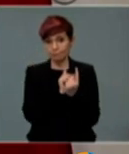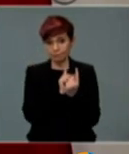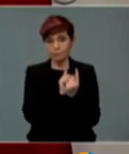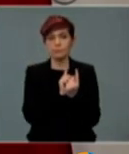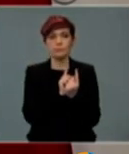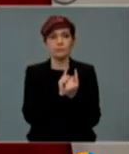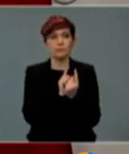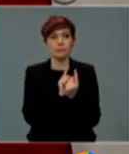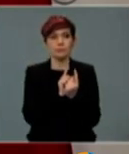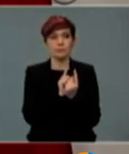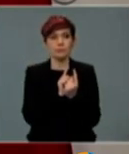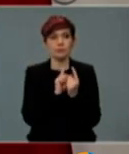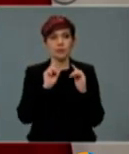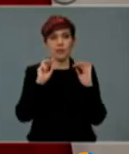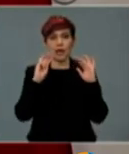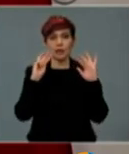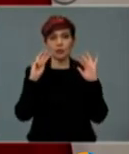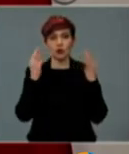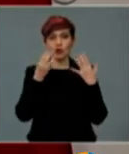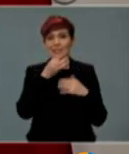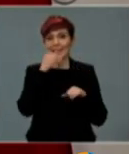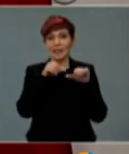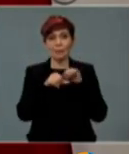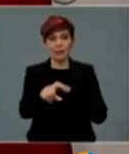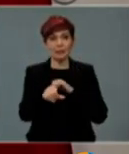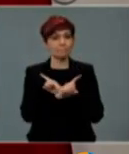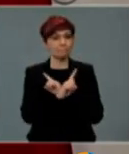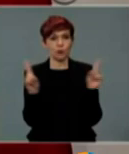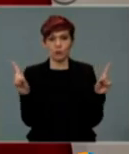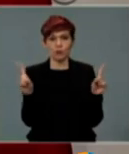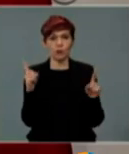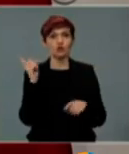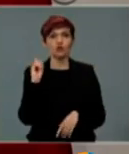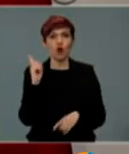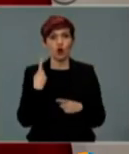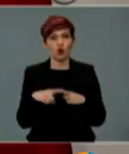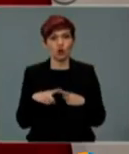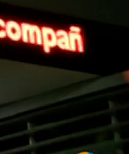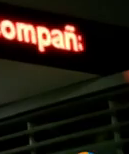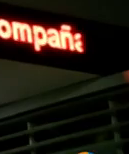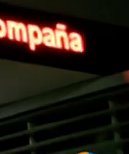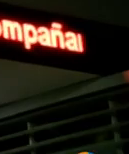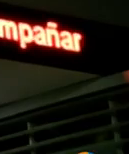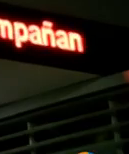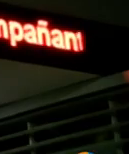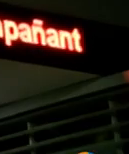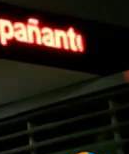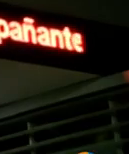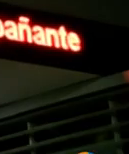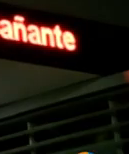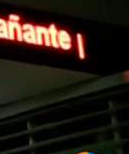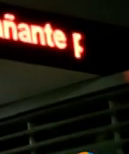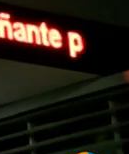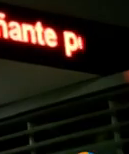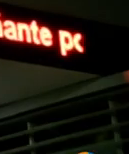de las 20 horas salvo determinadas excepciones consideradas como esenciales para como los servicios sanitarios supermercados